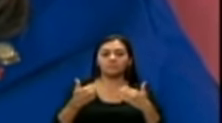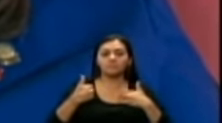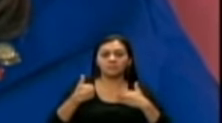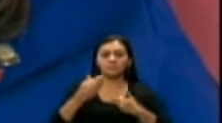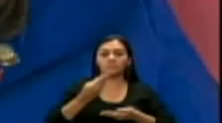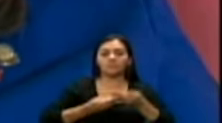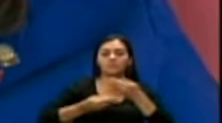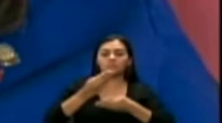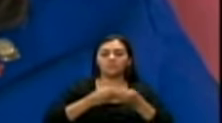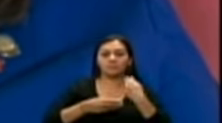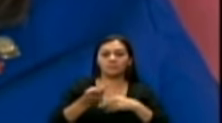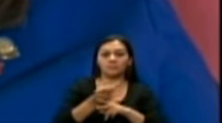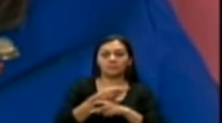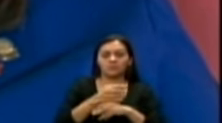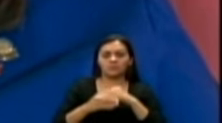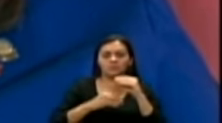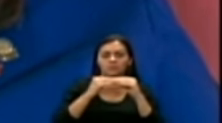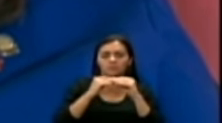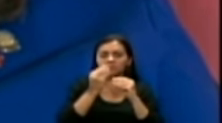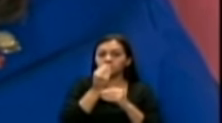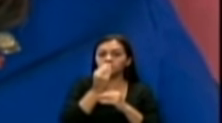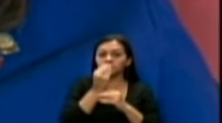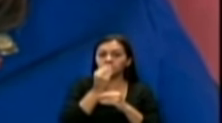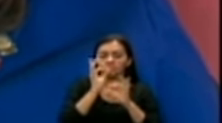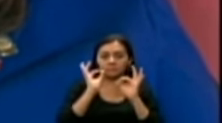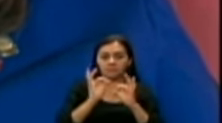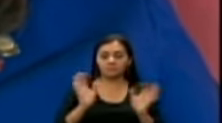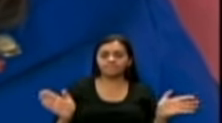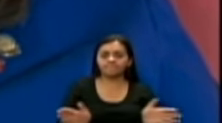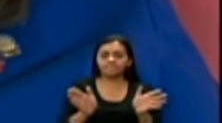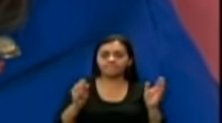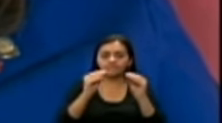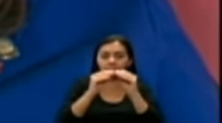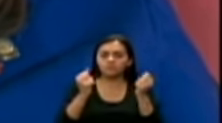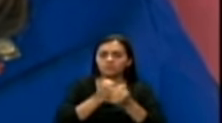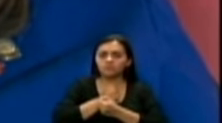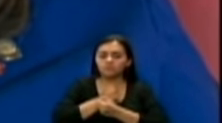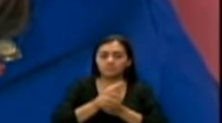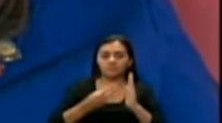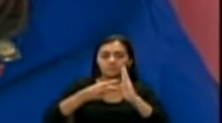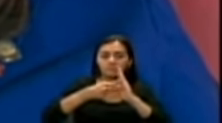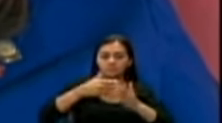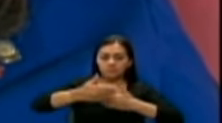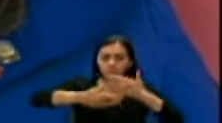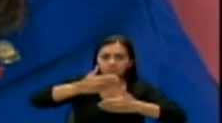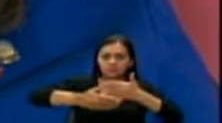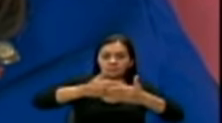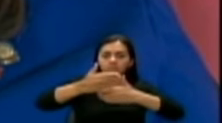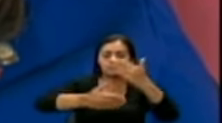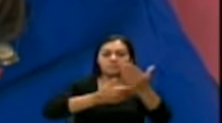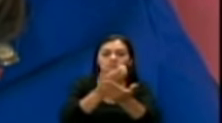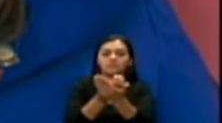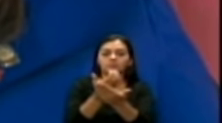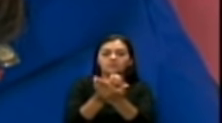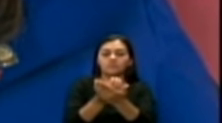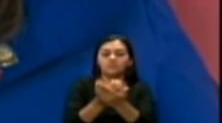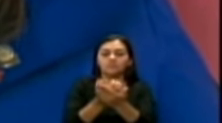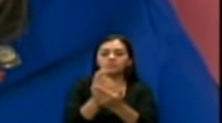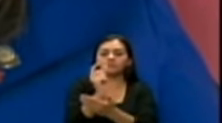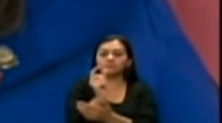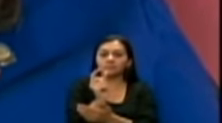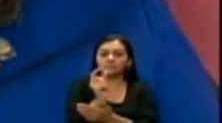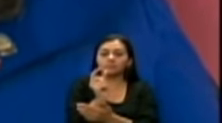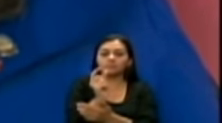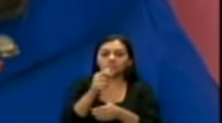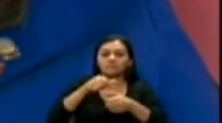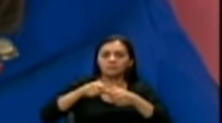comercio de los productos de alimentos, fomentando y reactivando la actividad del frijol, del